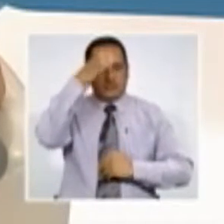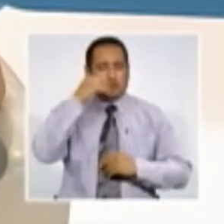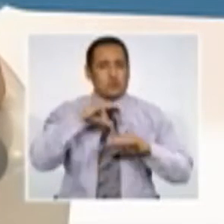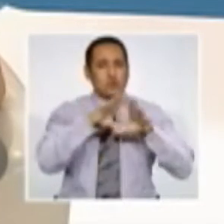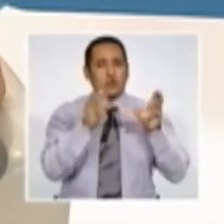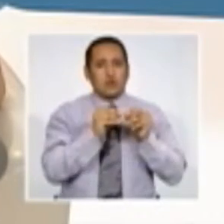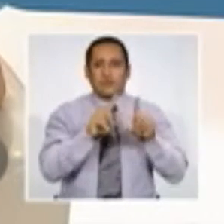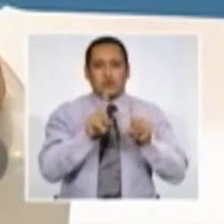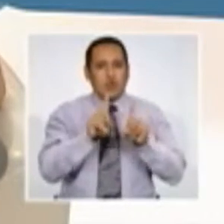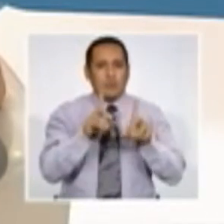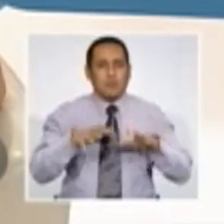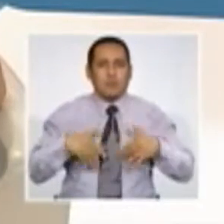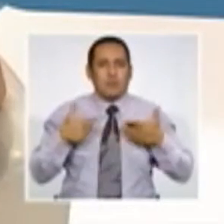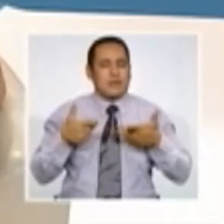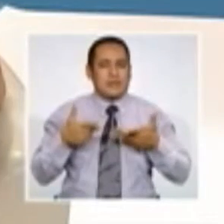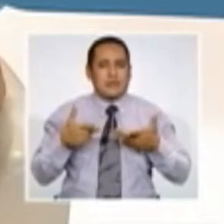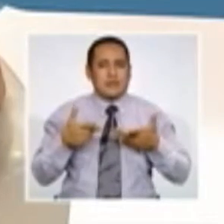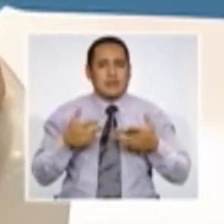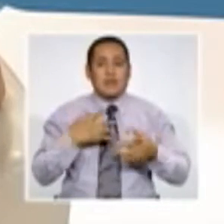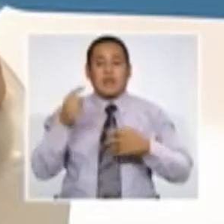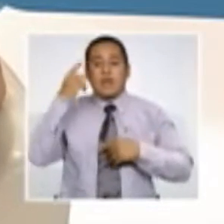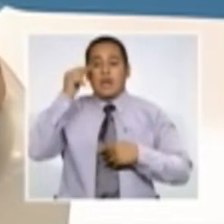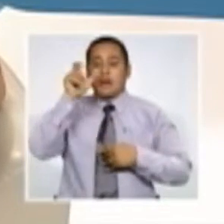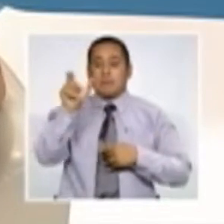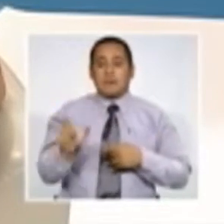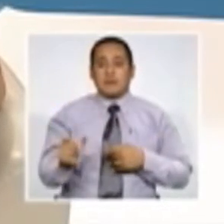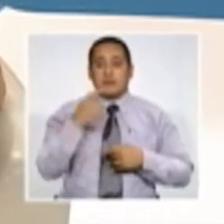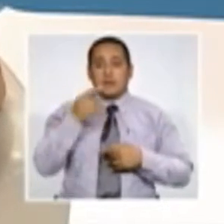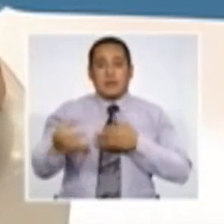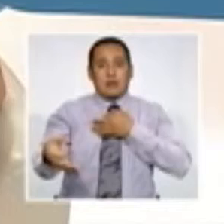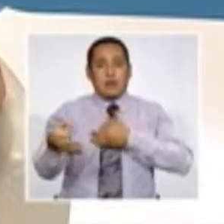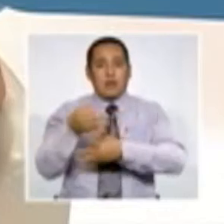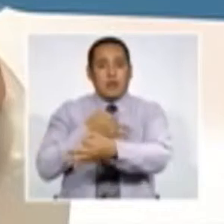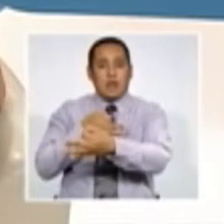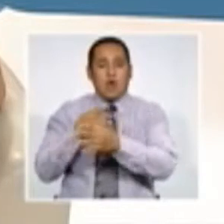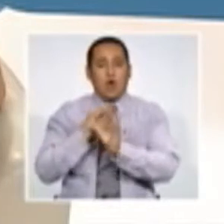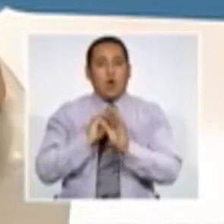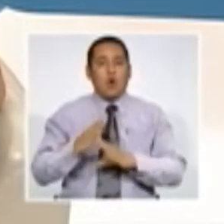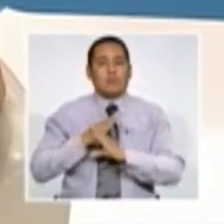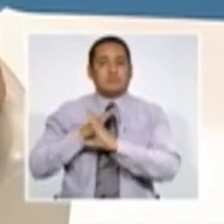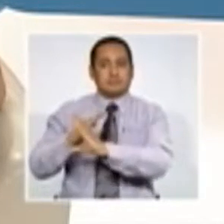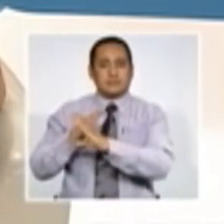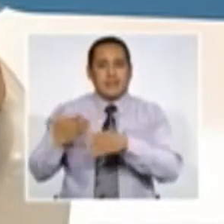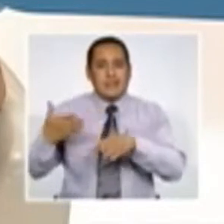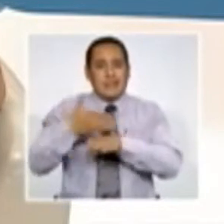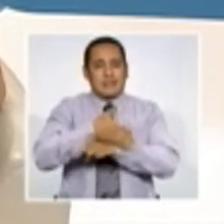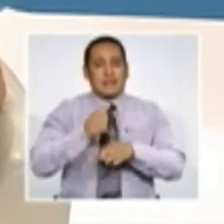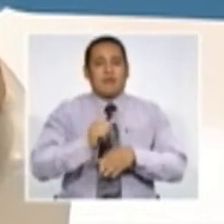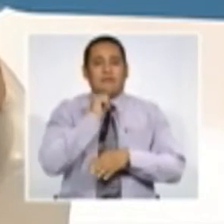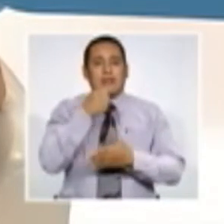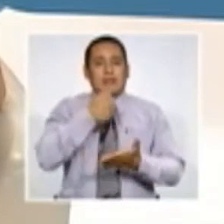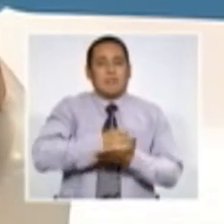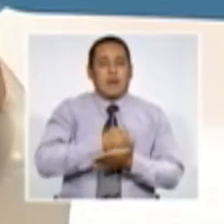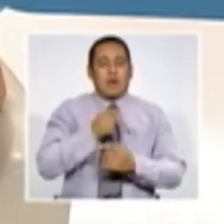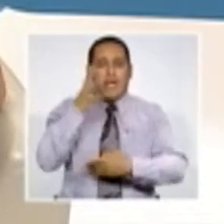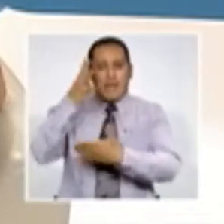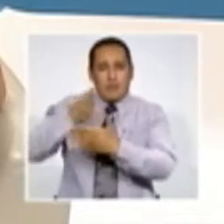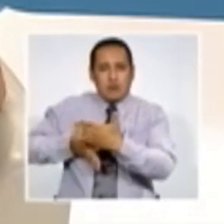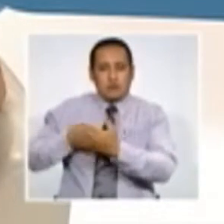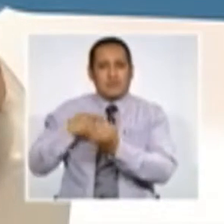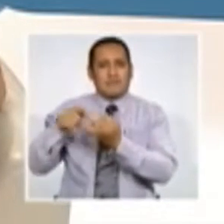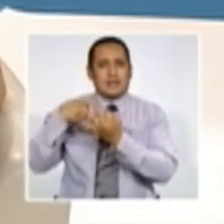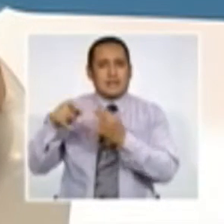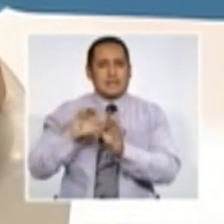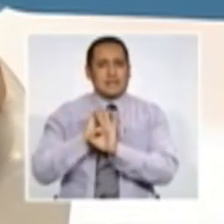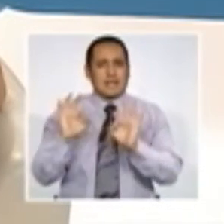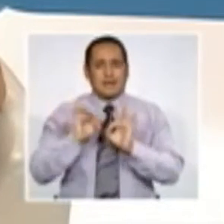posgrado públicos y privados no pueden condicionar ni impedir la asistencia a clases, la evaluación